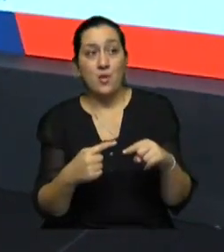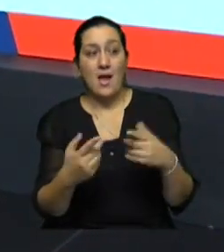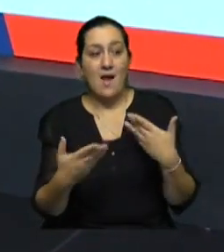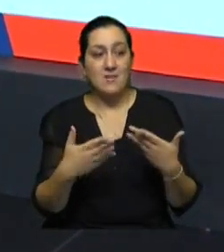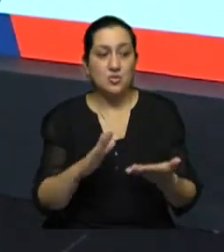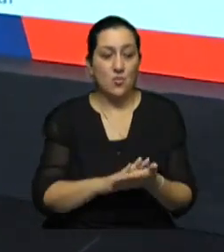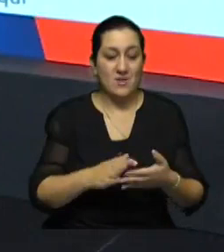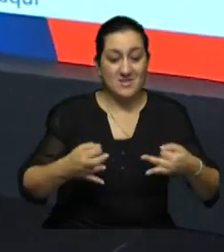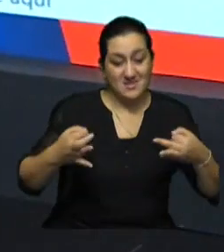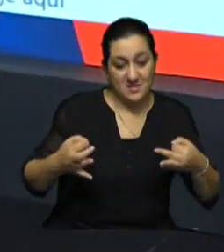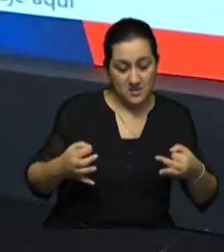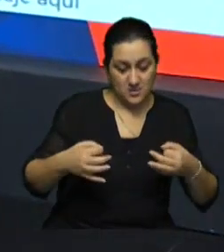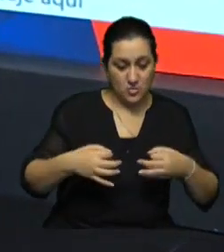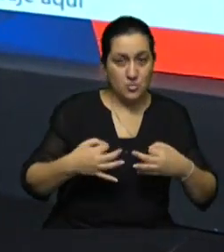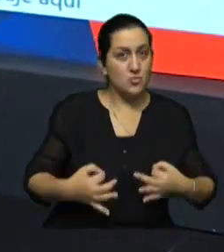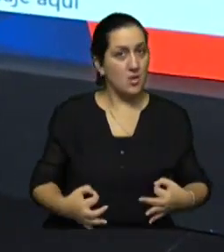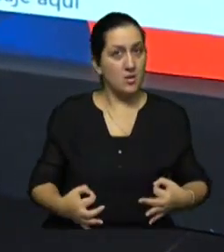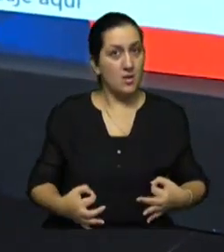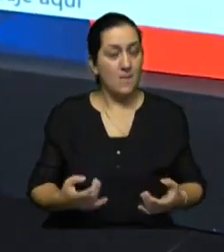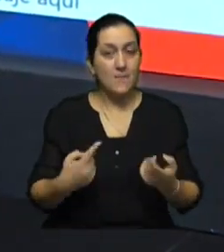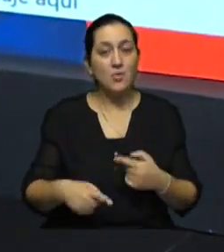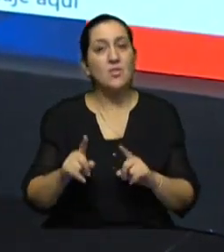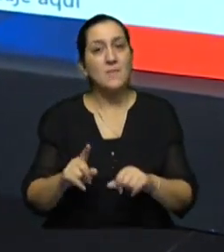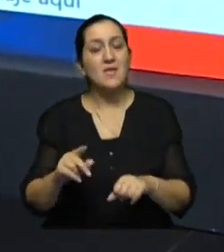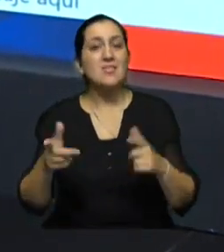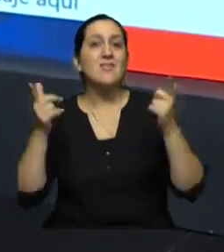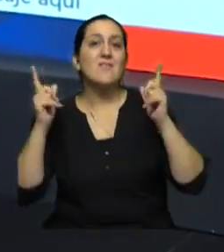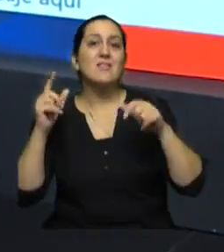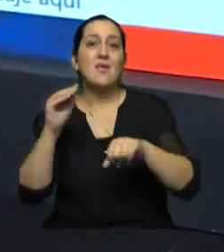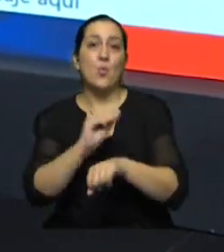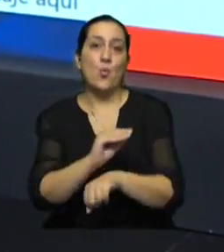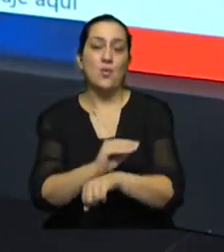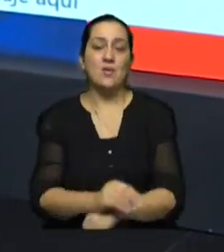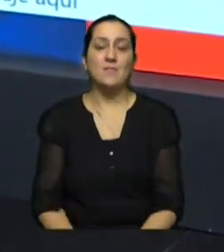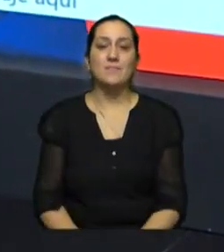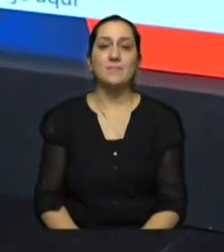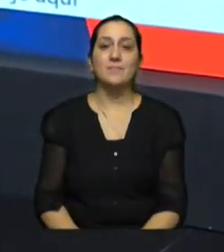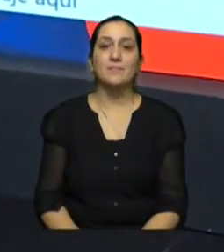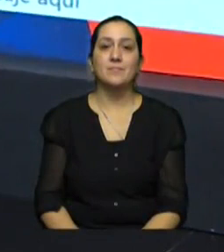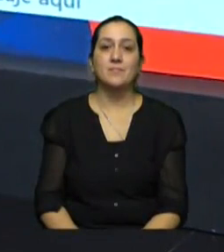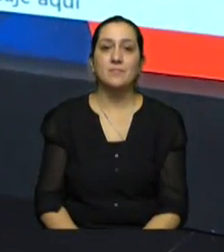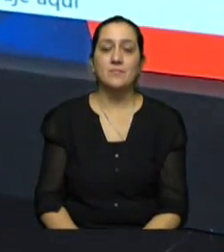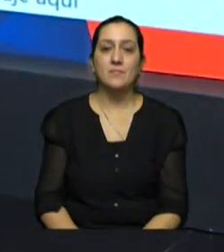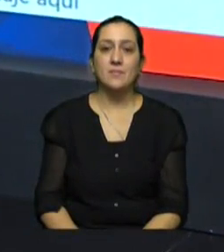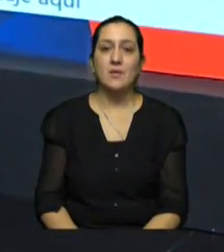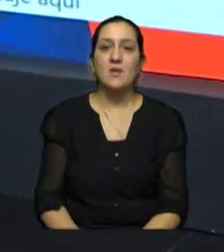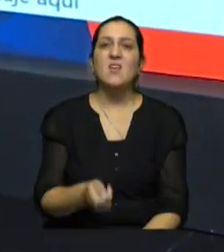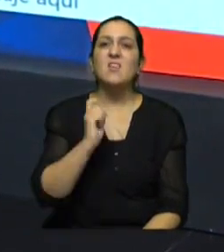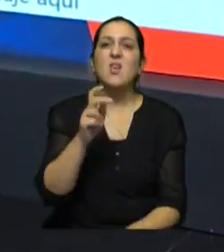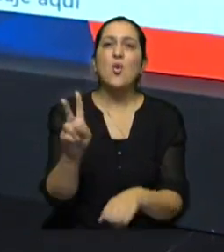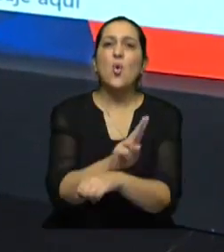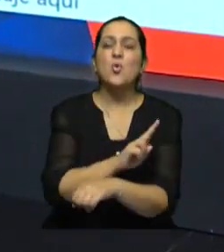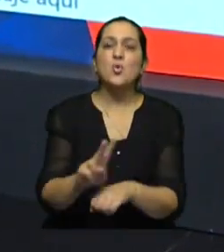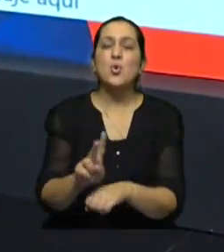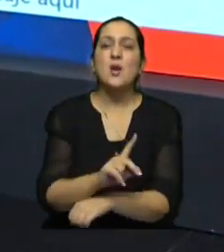seria, alegre, divertida y culta. Me encanta. Acá lo logramos. Es una gran ensalada de frutas. ¿Y quién controla eso del agua